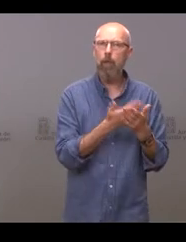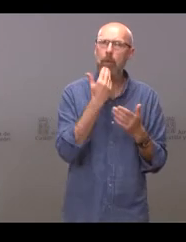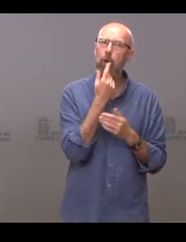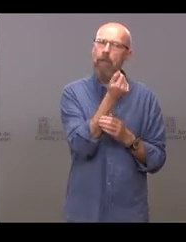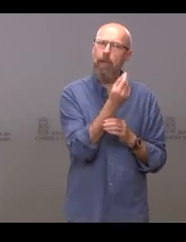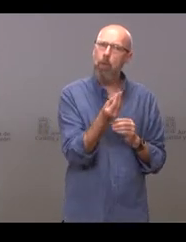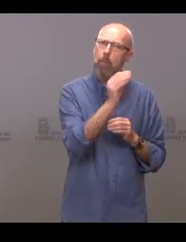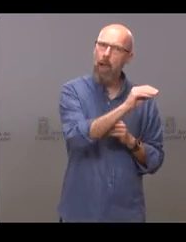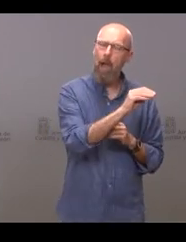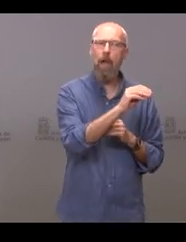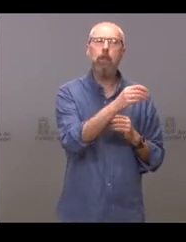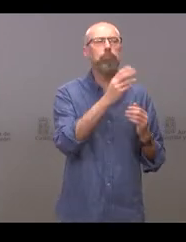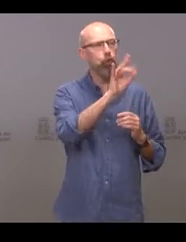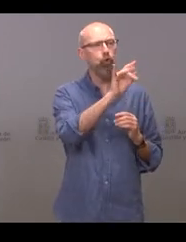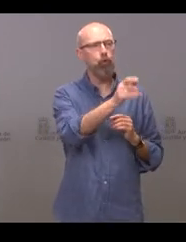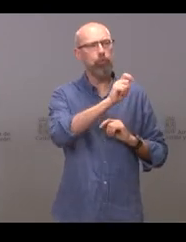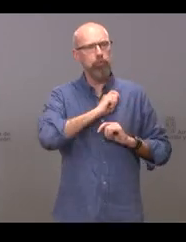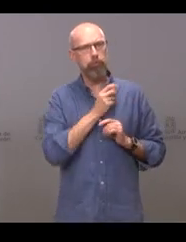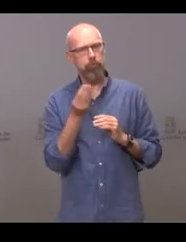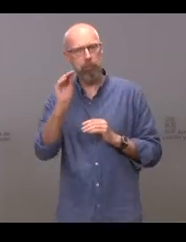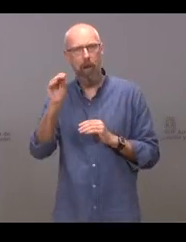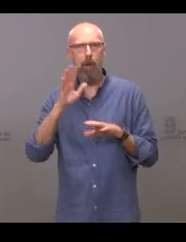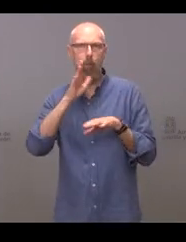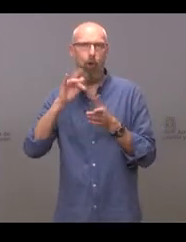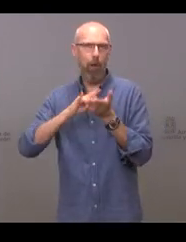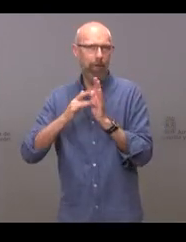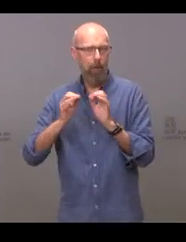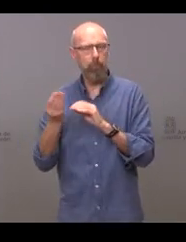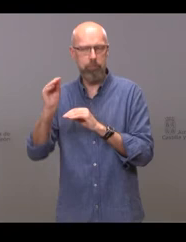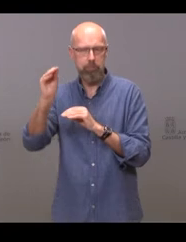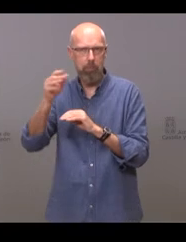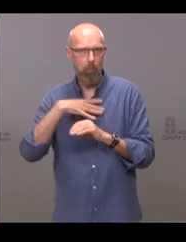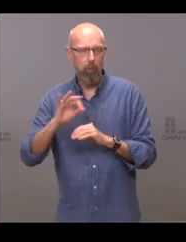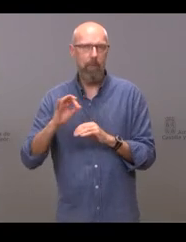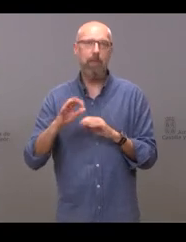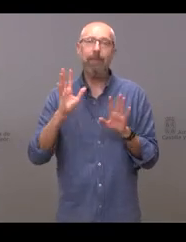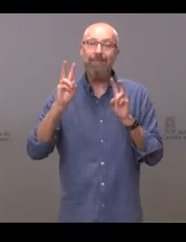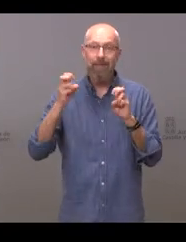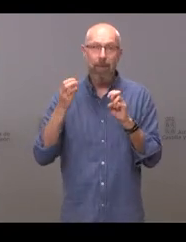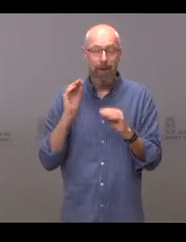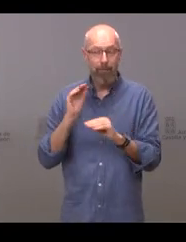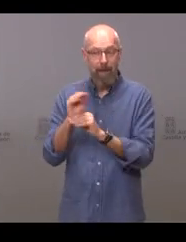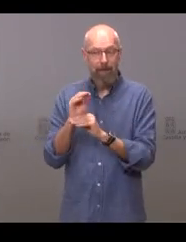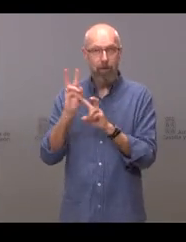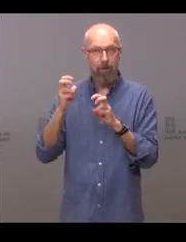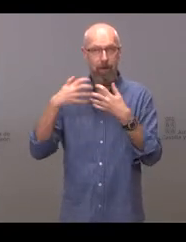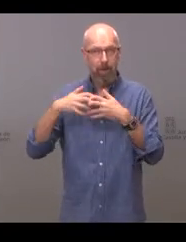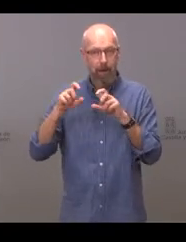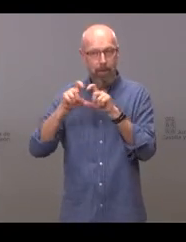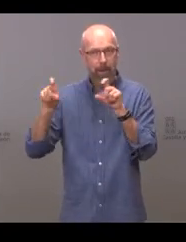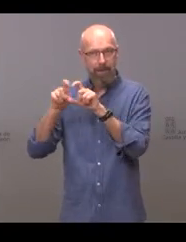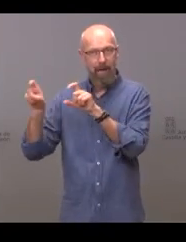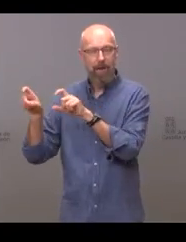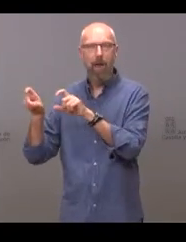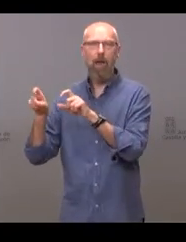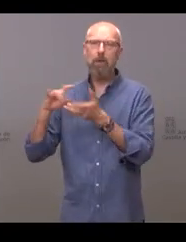esas líneas y se han incrementado si se siguen utilizando o sea que en cuanto a financiación en materia empresarial creo que el plan de hecho que todas las medidas que había han ido